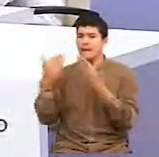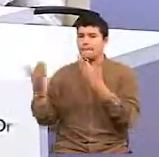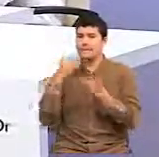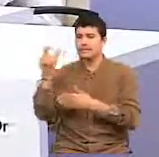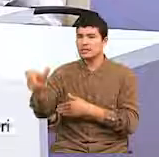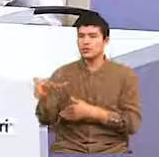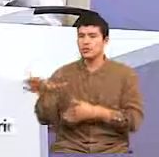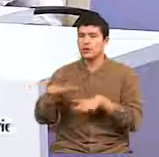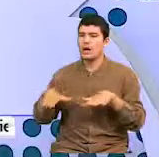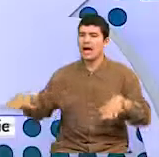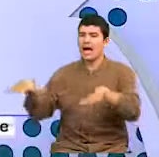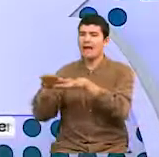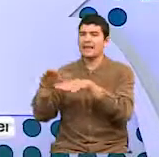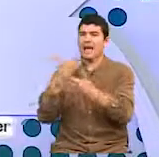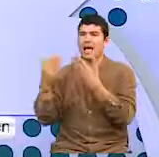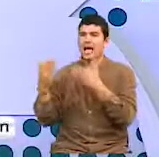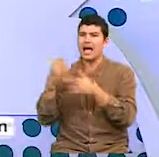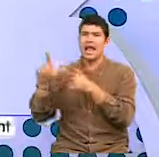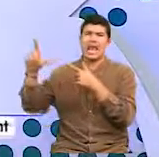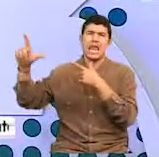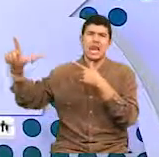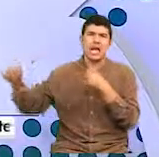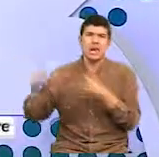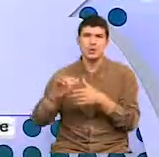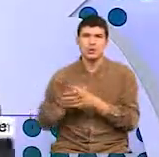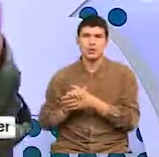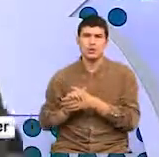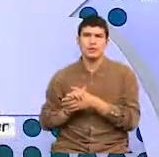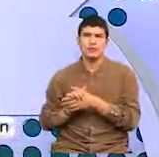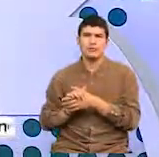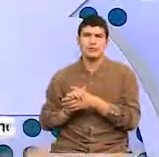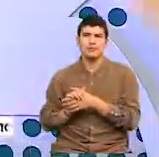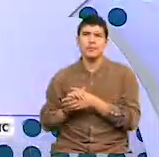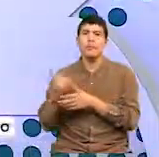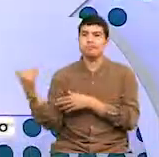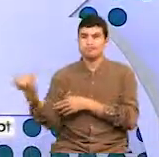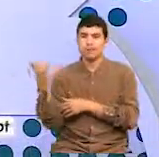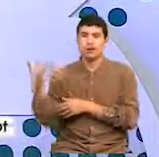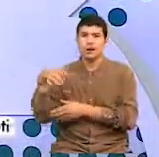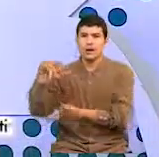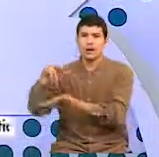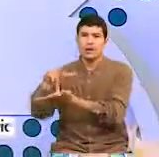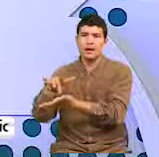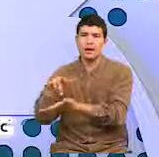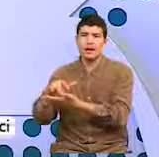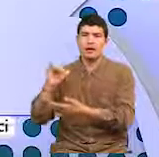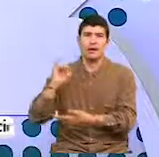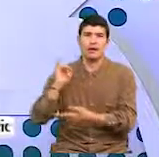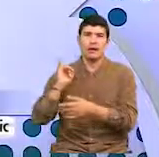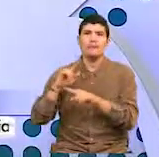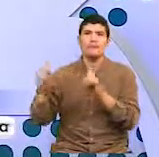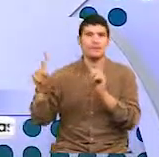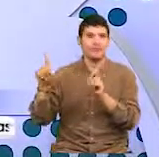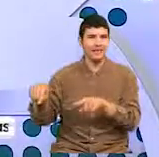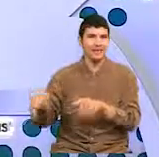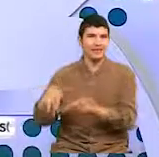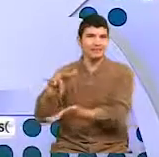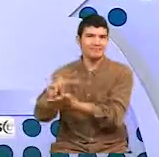en un área rural, apartada, donde sí hay presencia del ejército, pero también hay